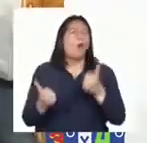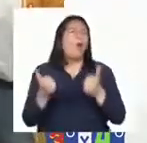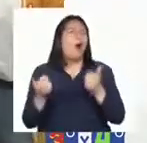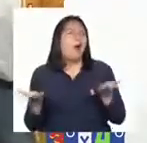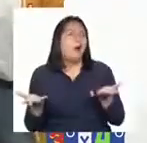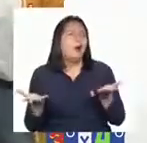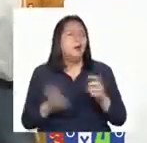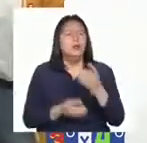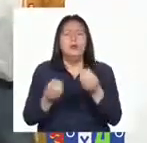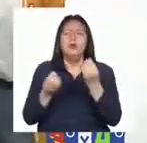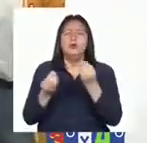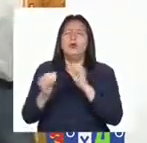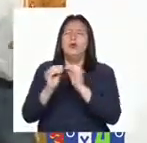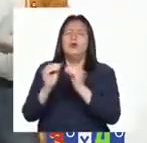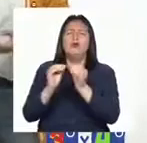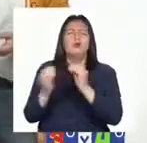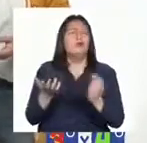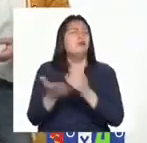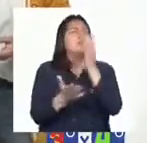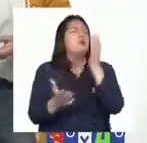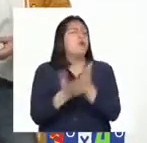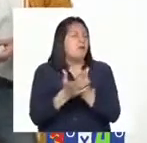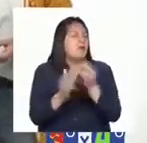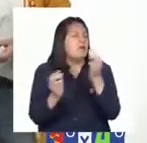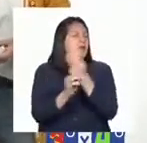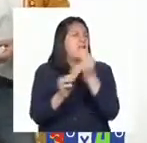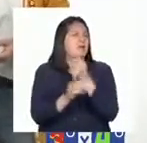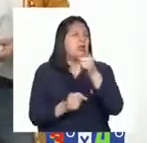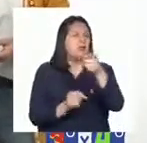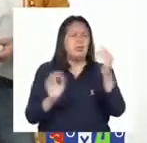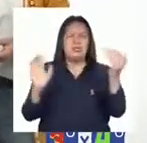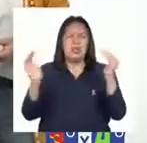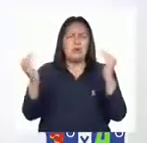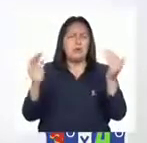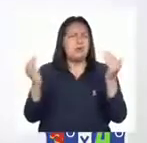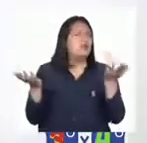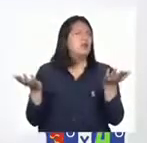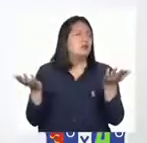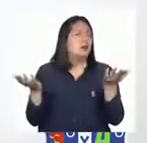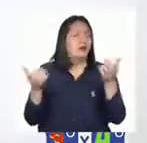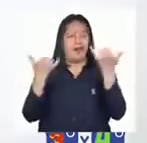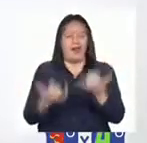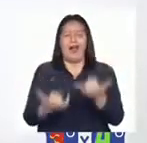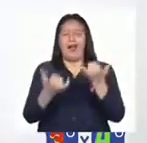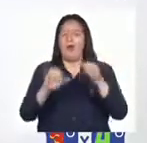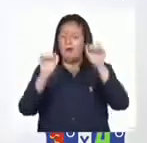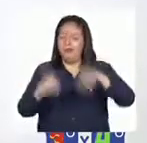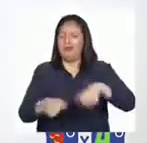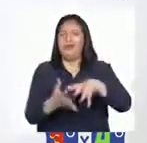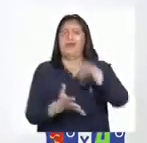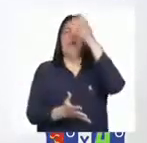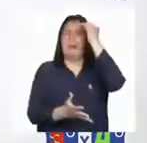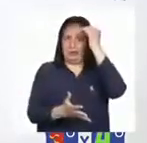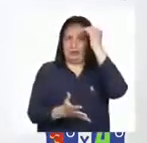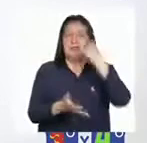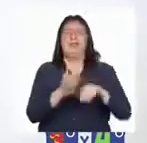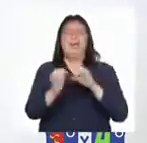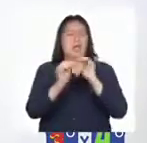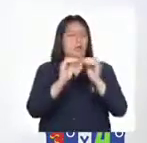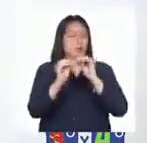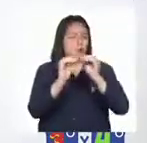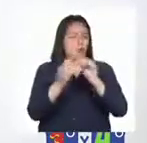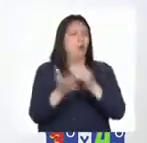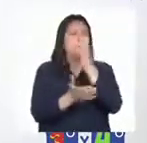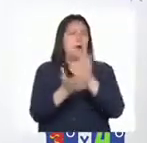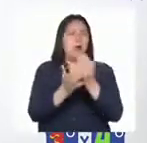¿Cómo podemos resolver problemas matemáticos a partir de esta comparación? El día de hoy aprenderemos a resolver problemas